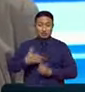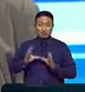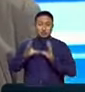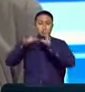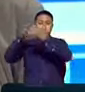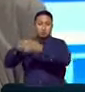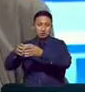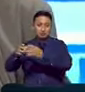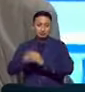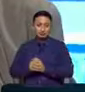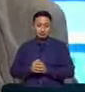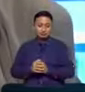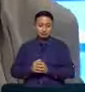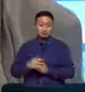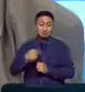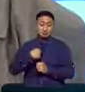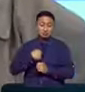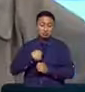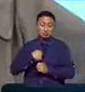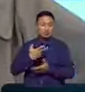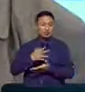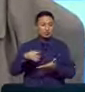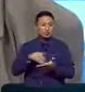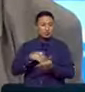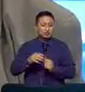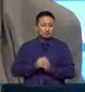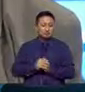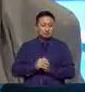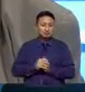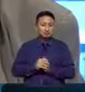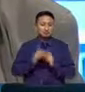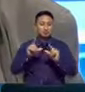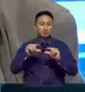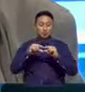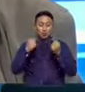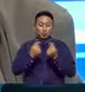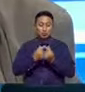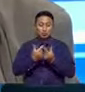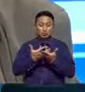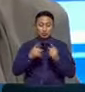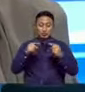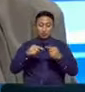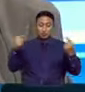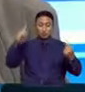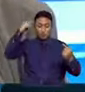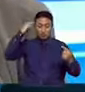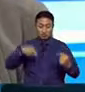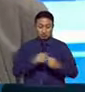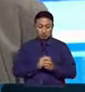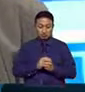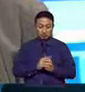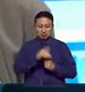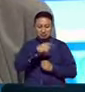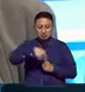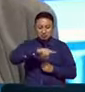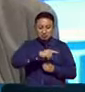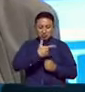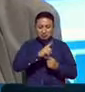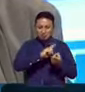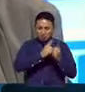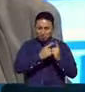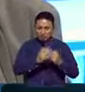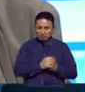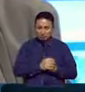estoy tan seguro que una vez que lleguen los miembros de la oposición, si lo hacen al gobierno, van a encontrar que hay que cambiar eso,